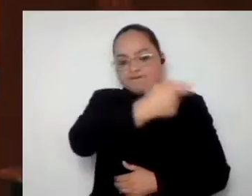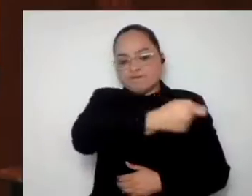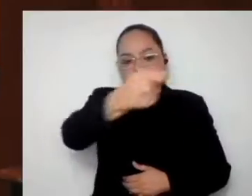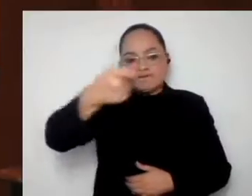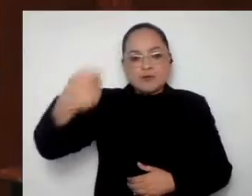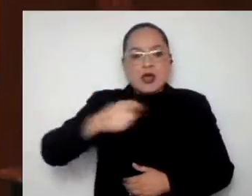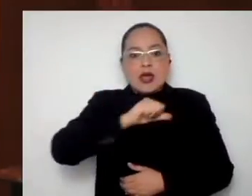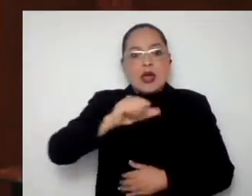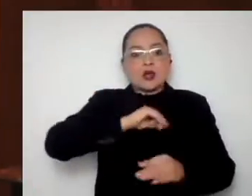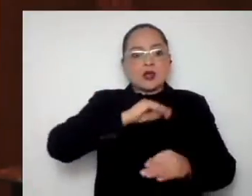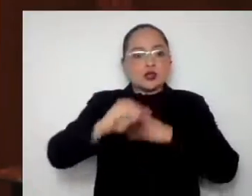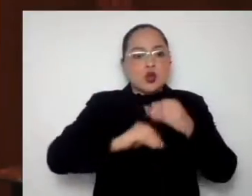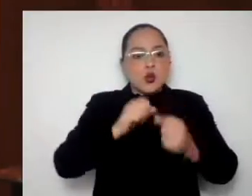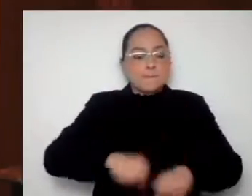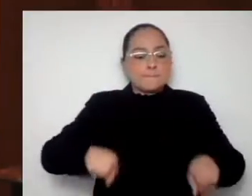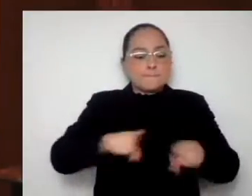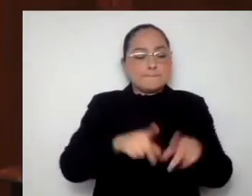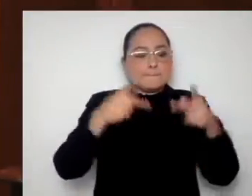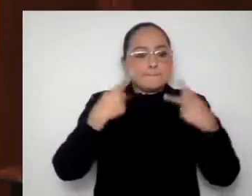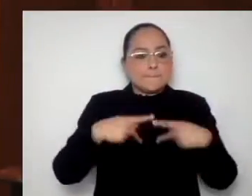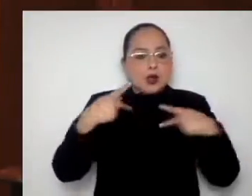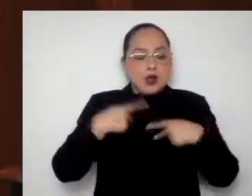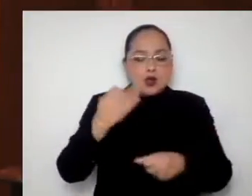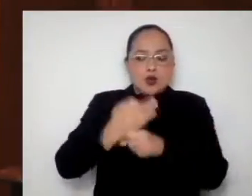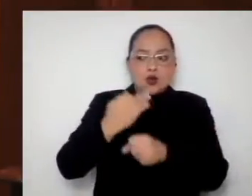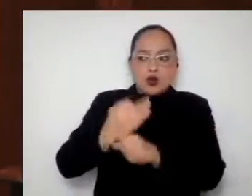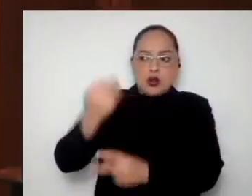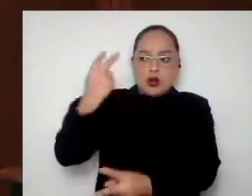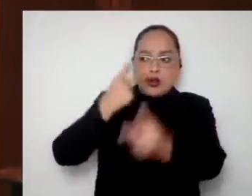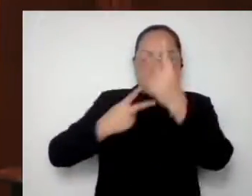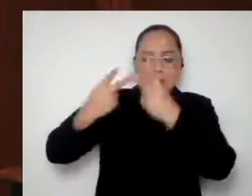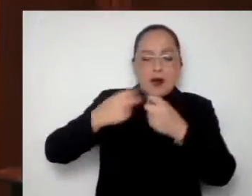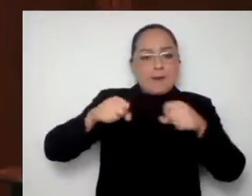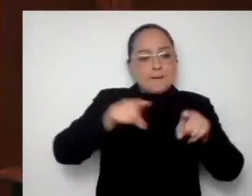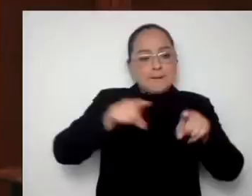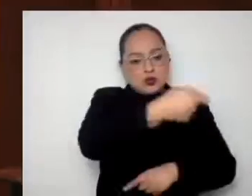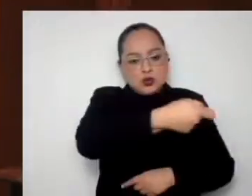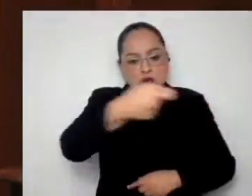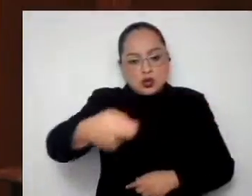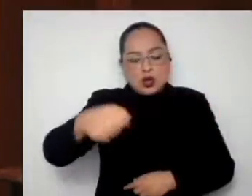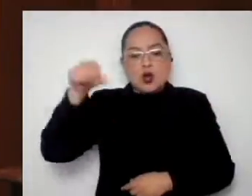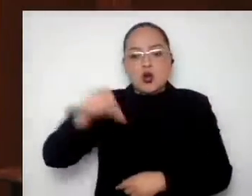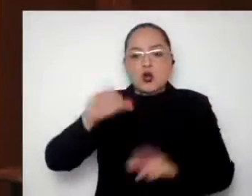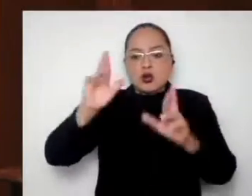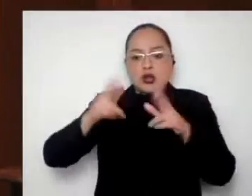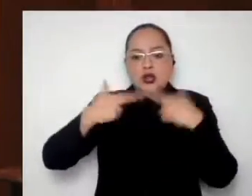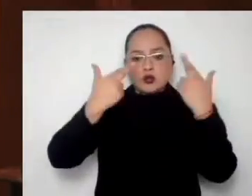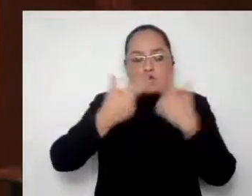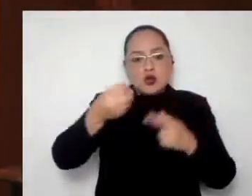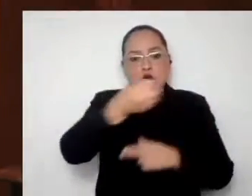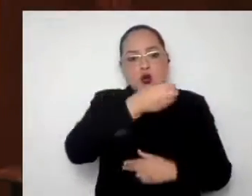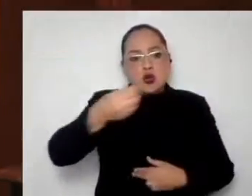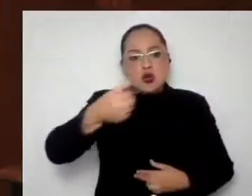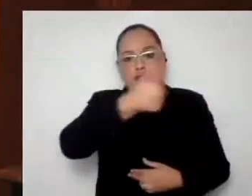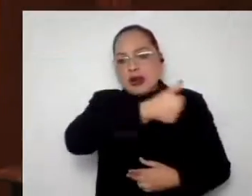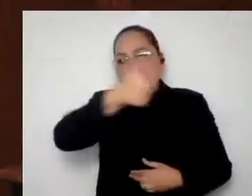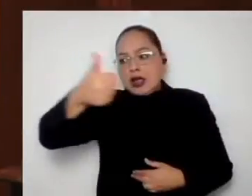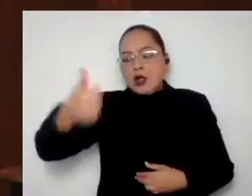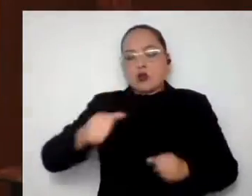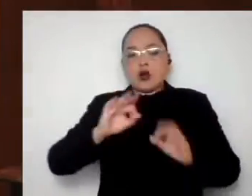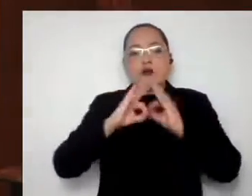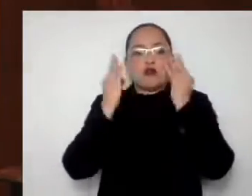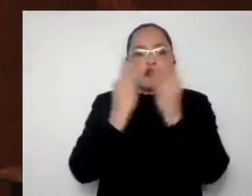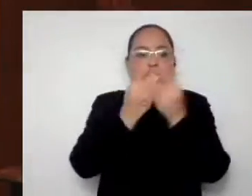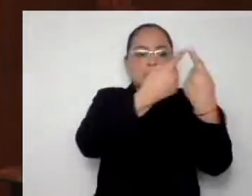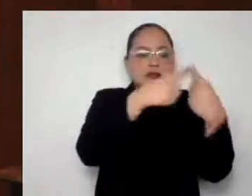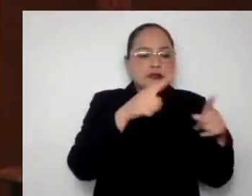presentes, así como al público en general que sintoniza esta transmisión en esta sesión ordinaria desde las diferentes plataformas